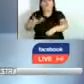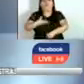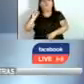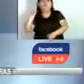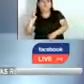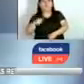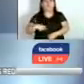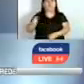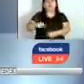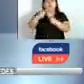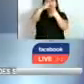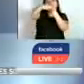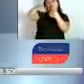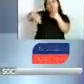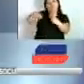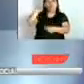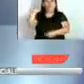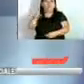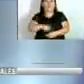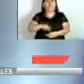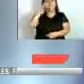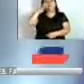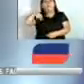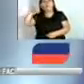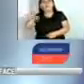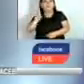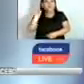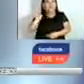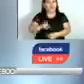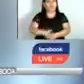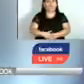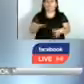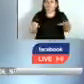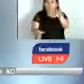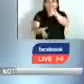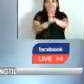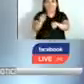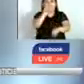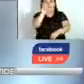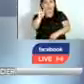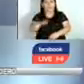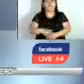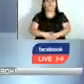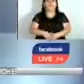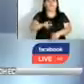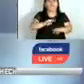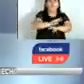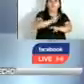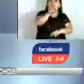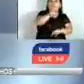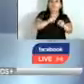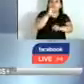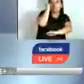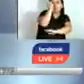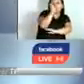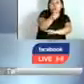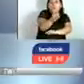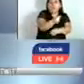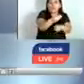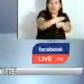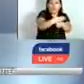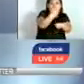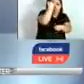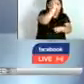1, Gana 1 y Vamos 1, para un total de 24 diputados. En La Libertad, Nuevas Ideas tendría